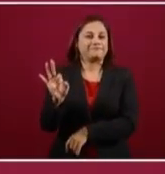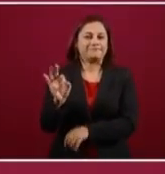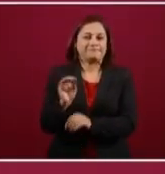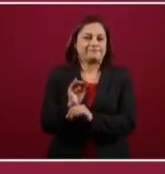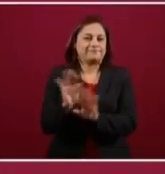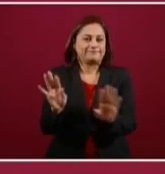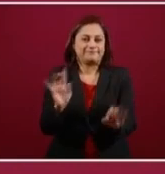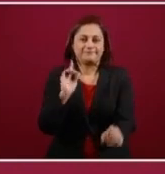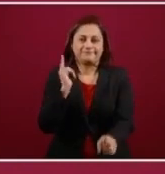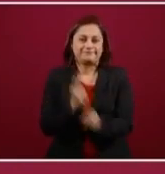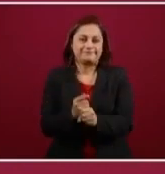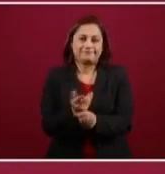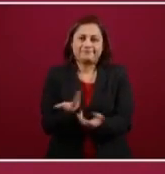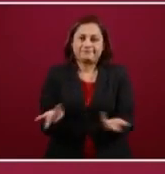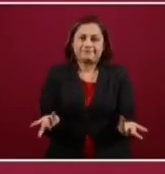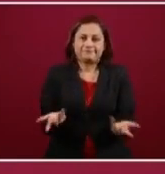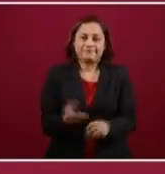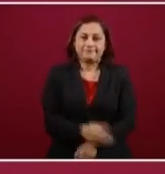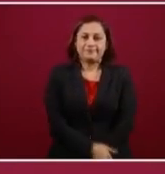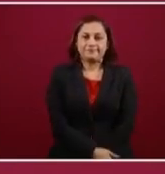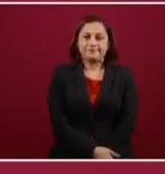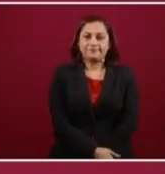evidente.